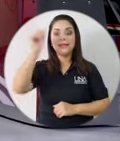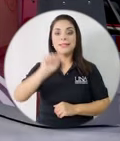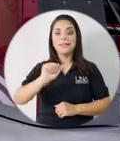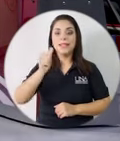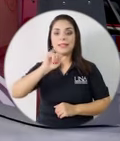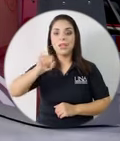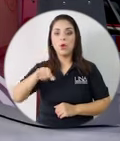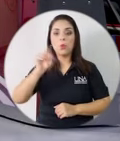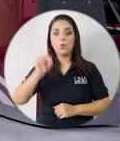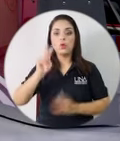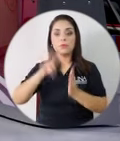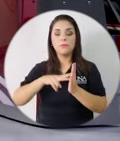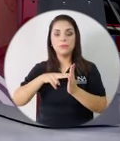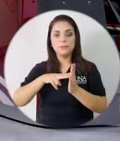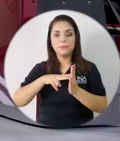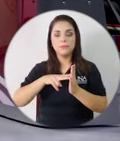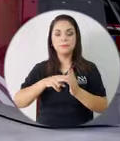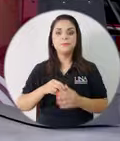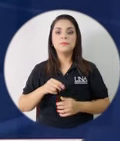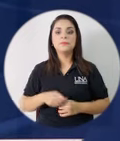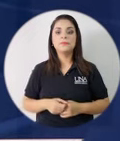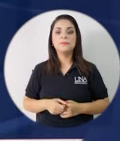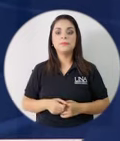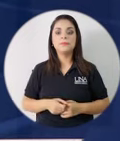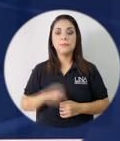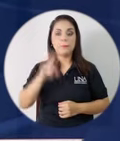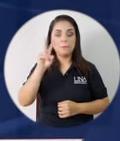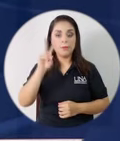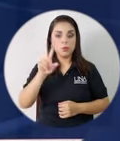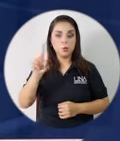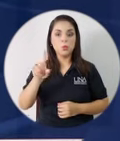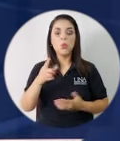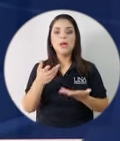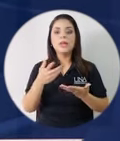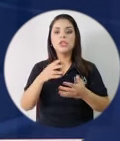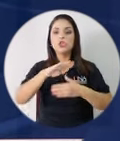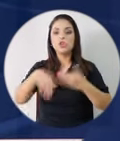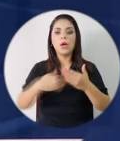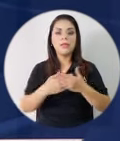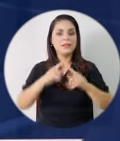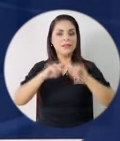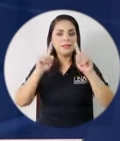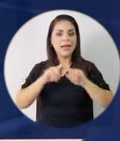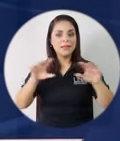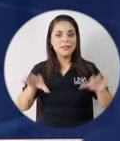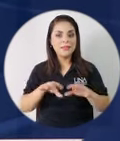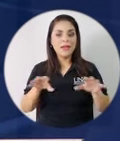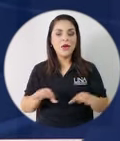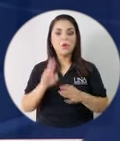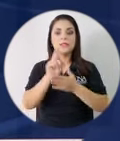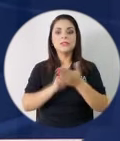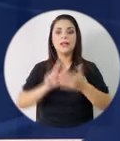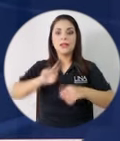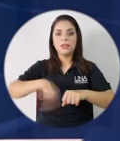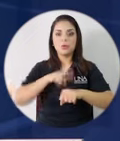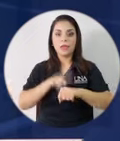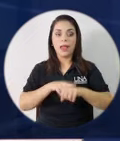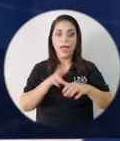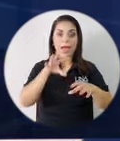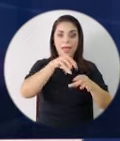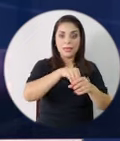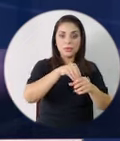2010. Se fundamenta en 7 lineamientos que se van a aplicar en todas las diversas actividades de la Universidad